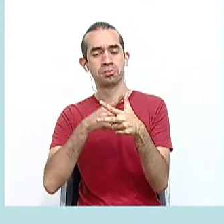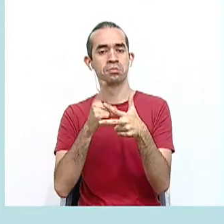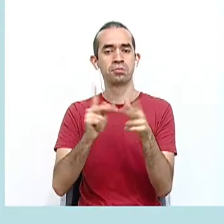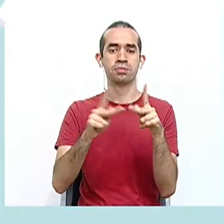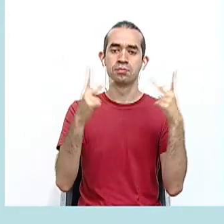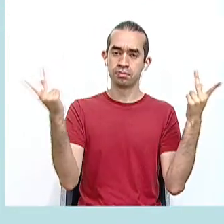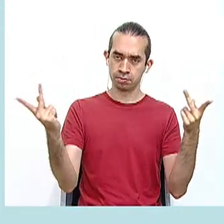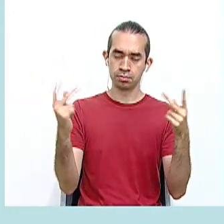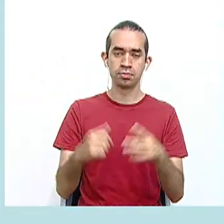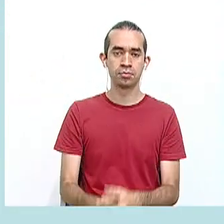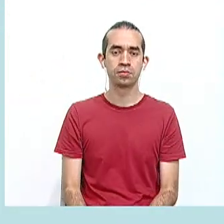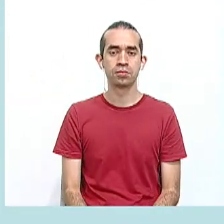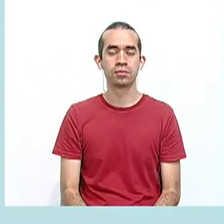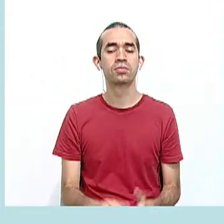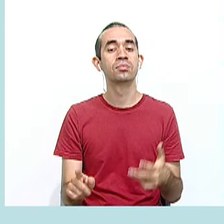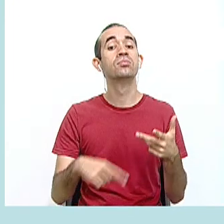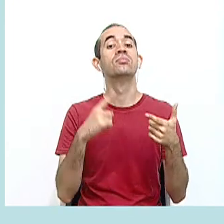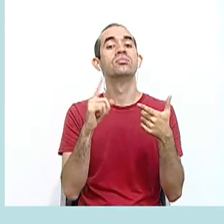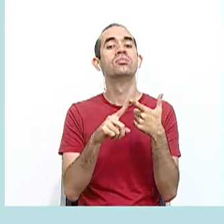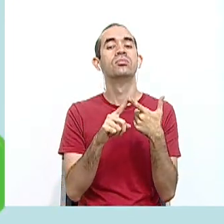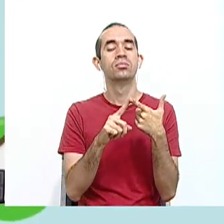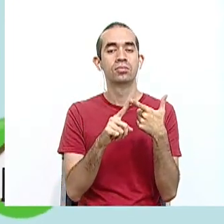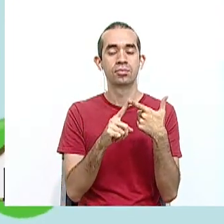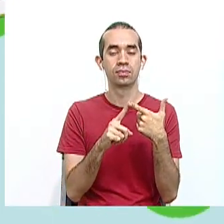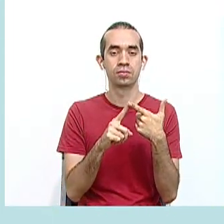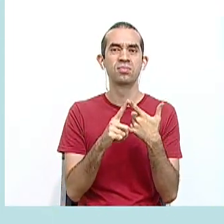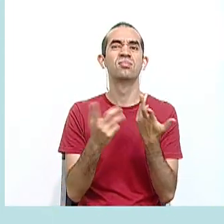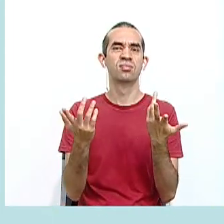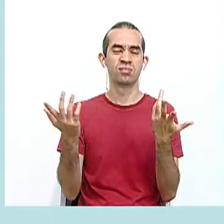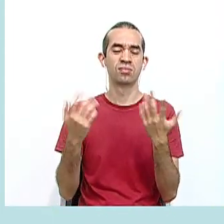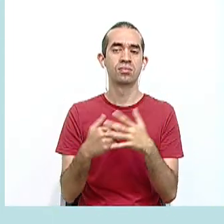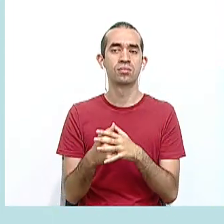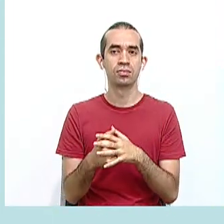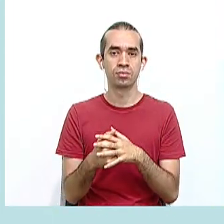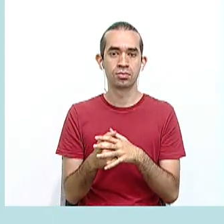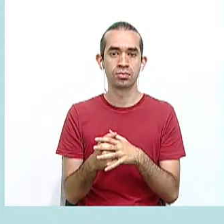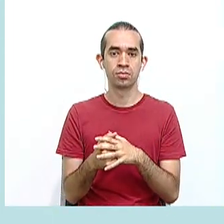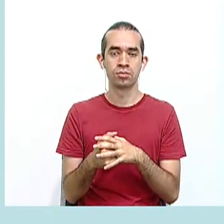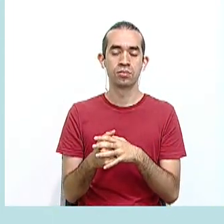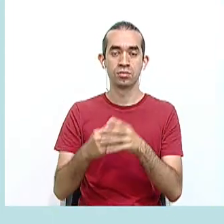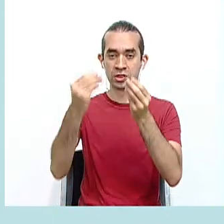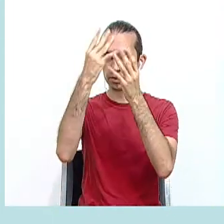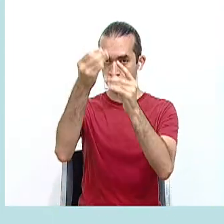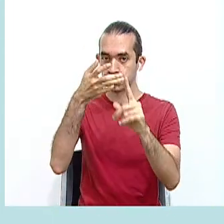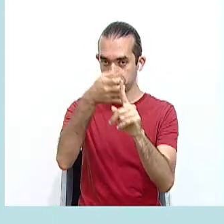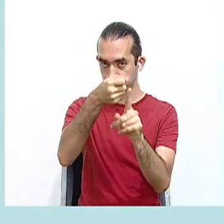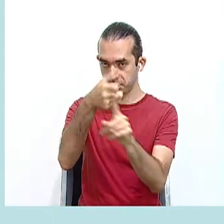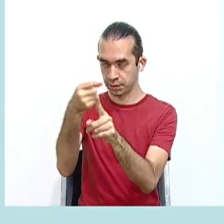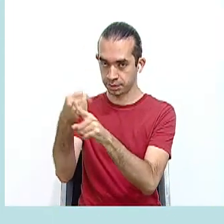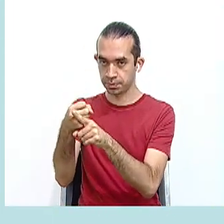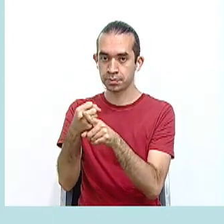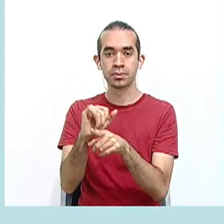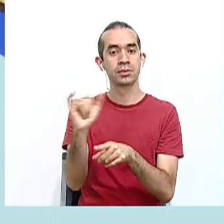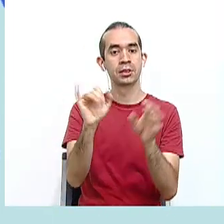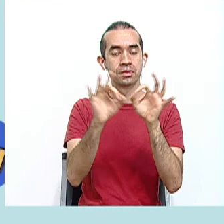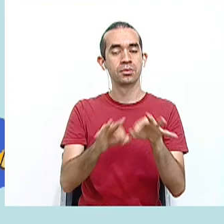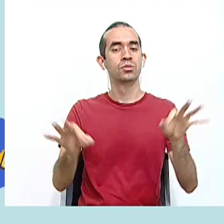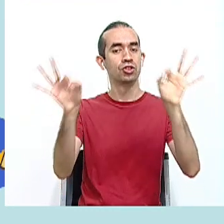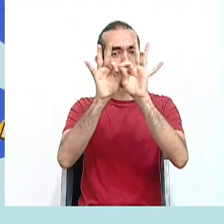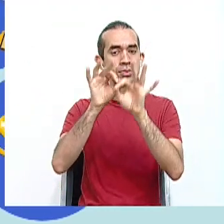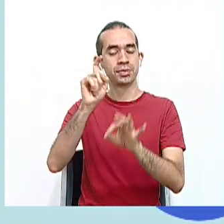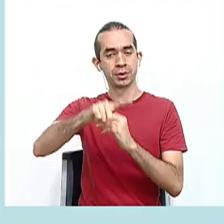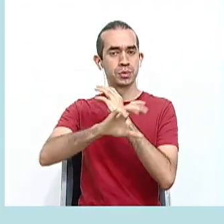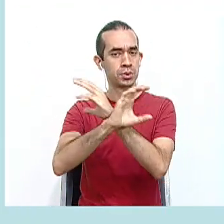prensa escrita. También el impacto que tienen estas informaciones y la importancia de ser